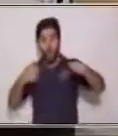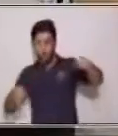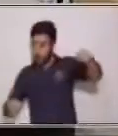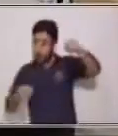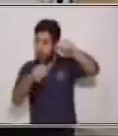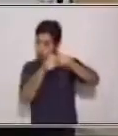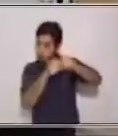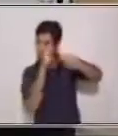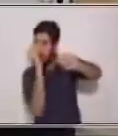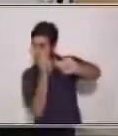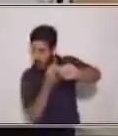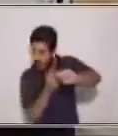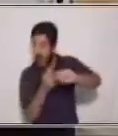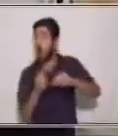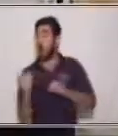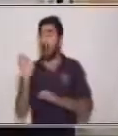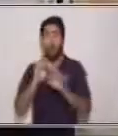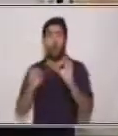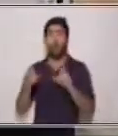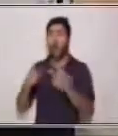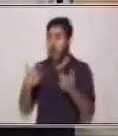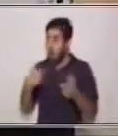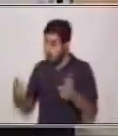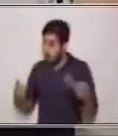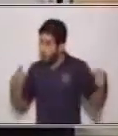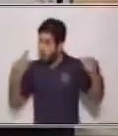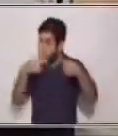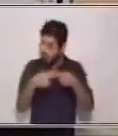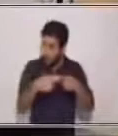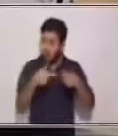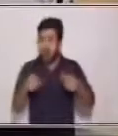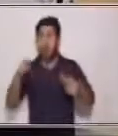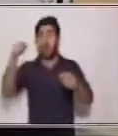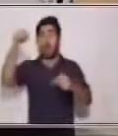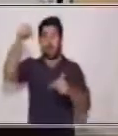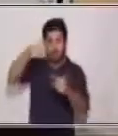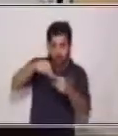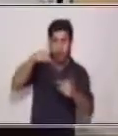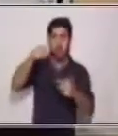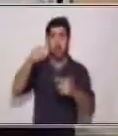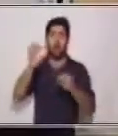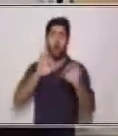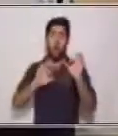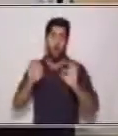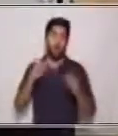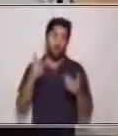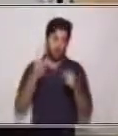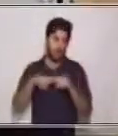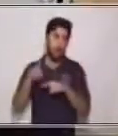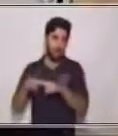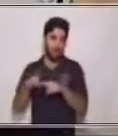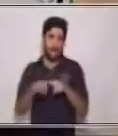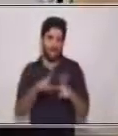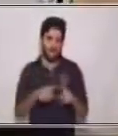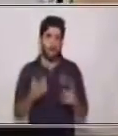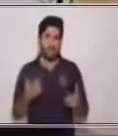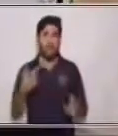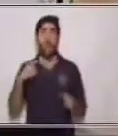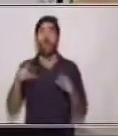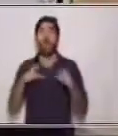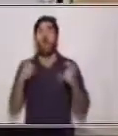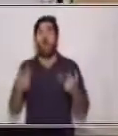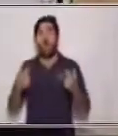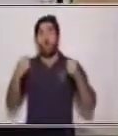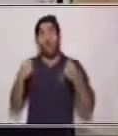los experimentos también llevan un título, un listado de materiales y paso a paso cómo se debe